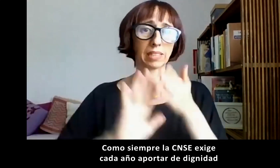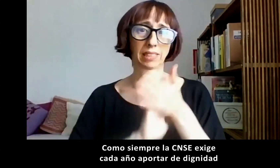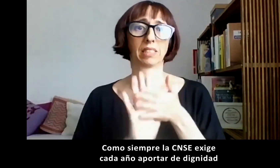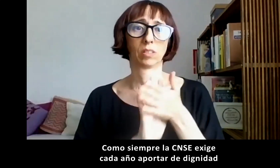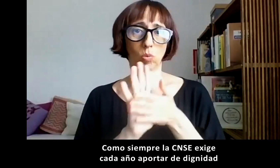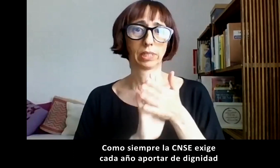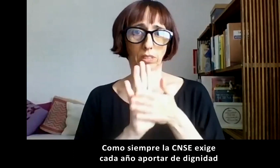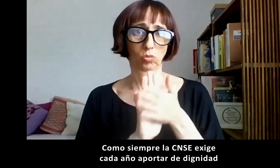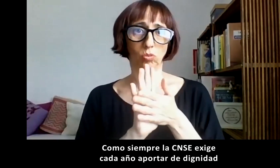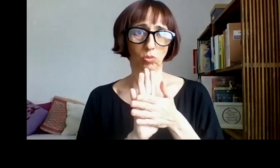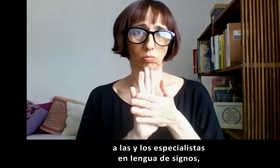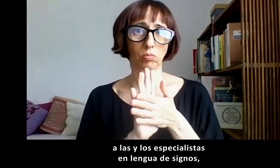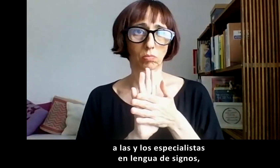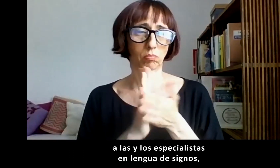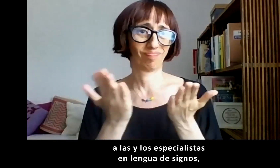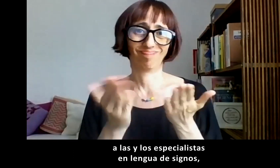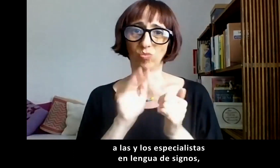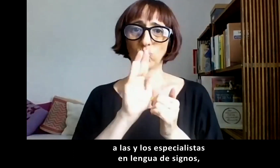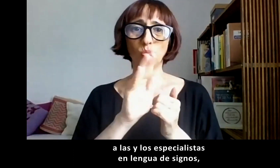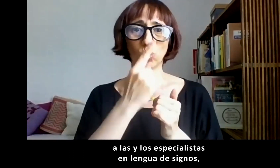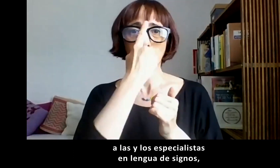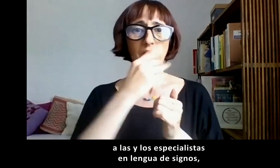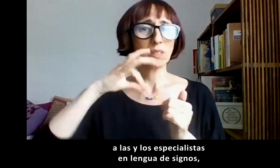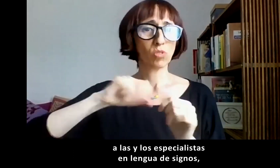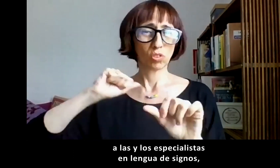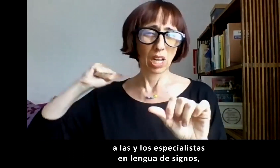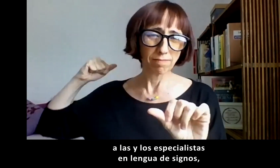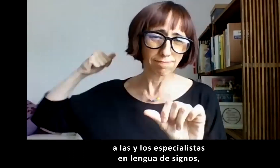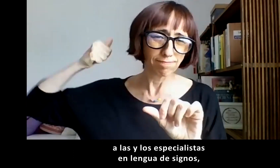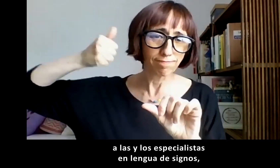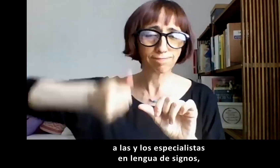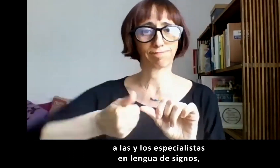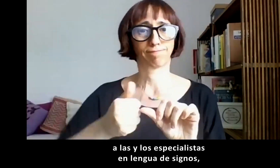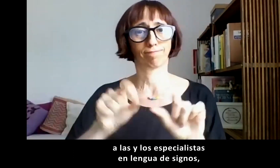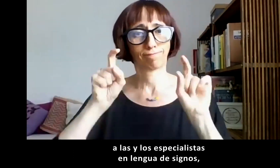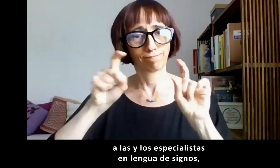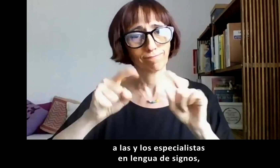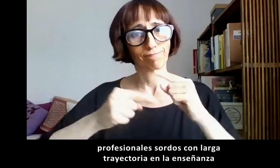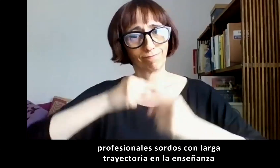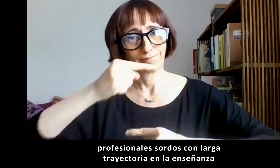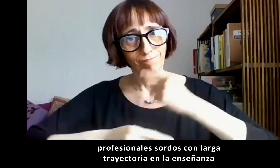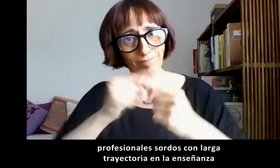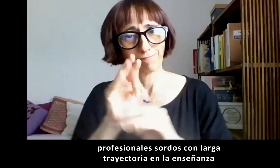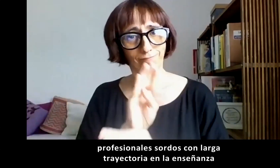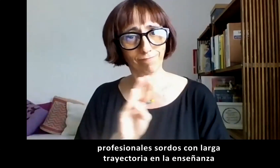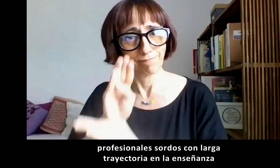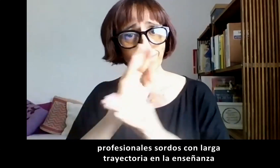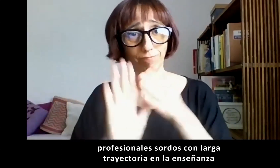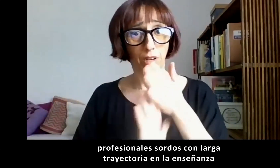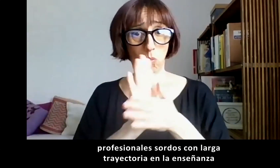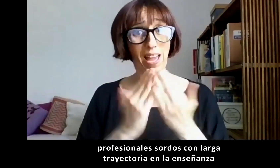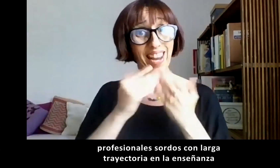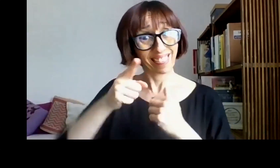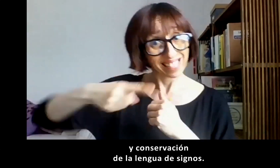aportar de dignidad a las especialistas y a los especialistas en lengua de signos, profesionales sordos con larga trayectoria